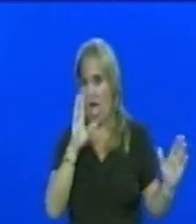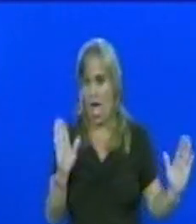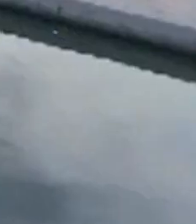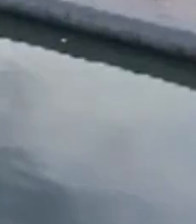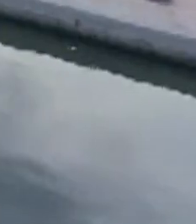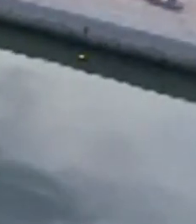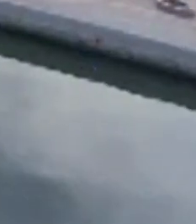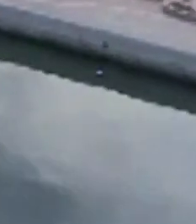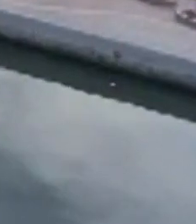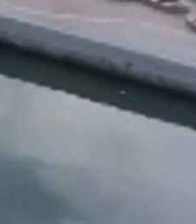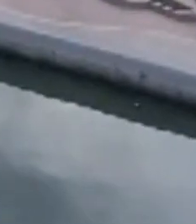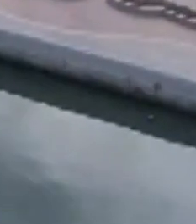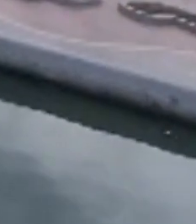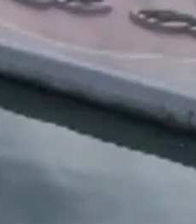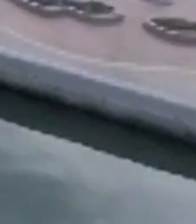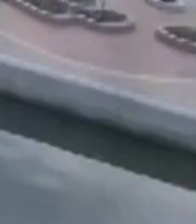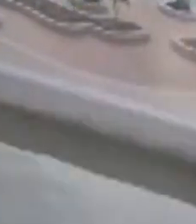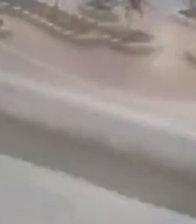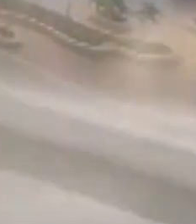29 días